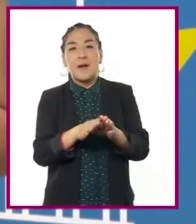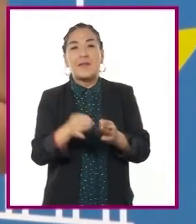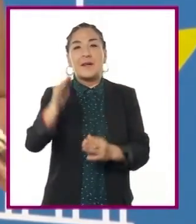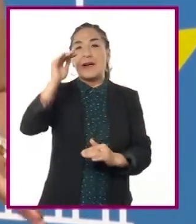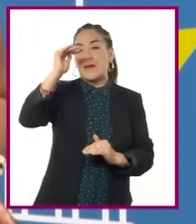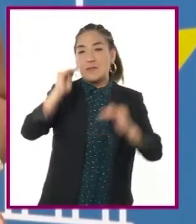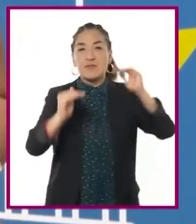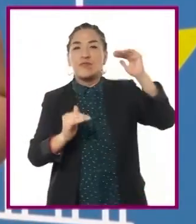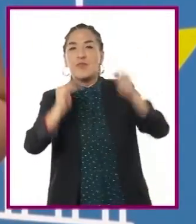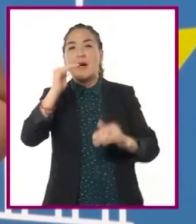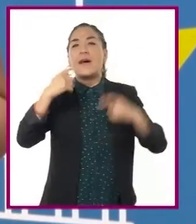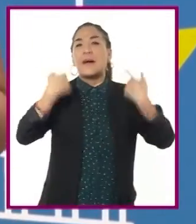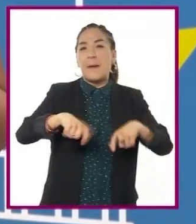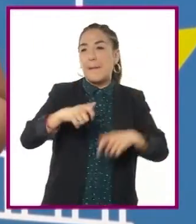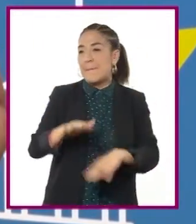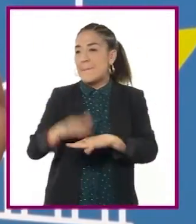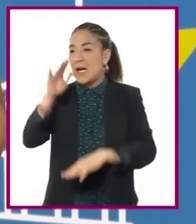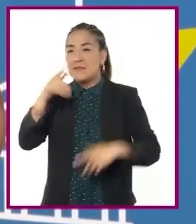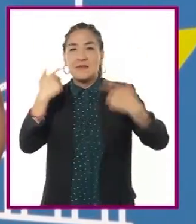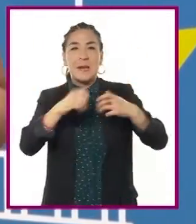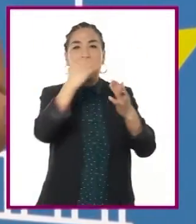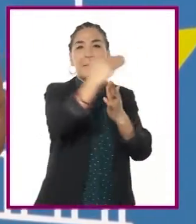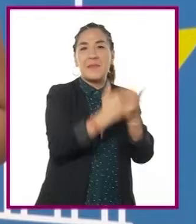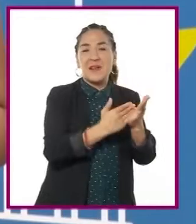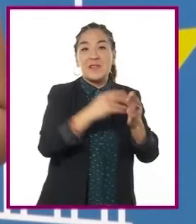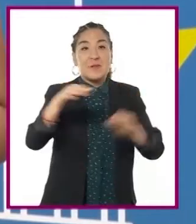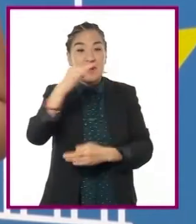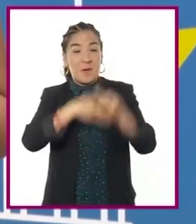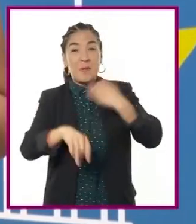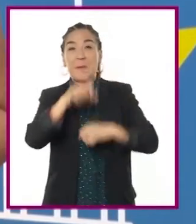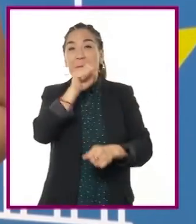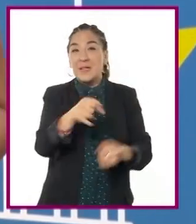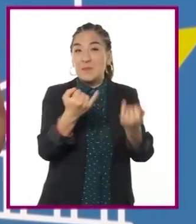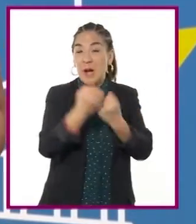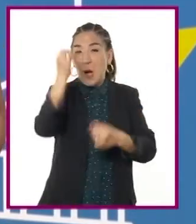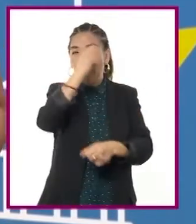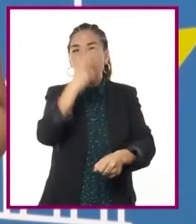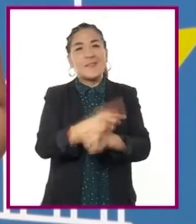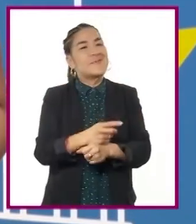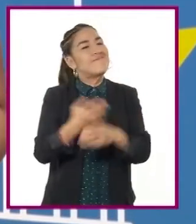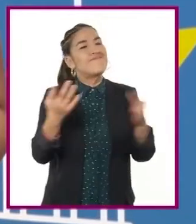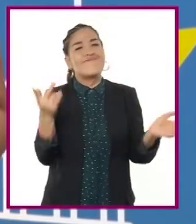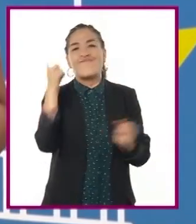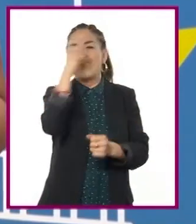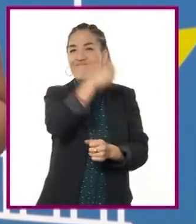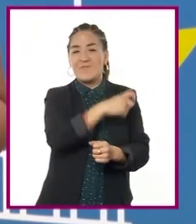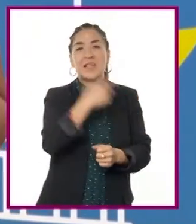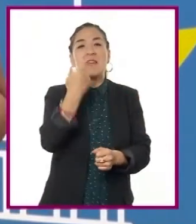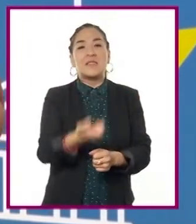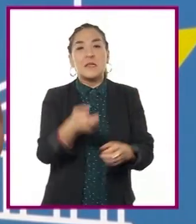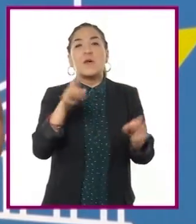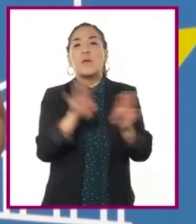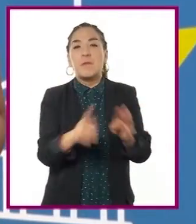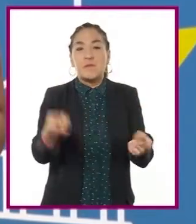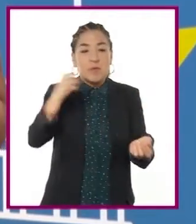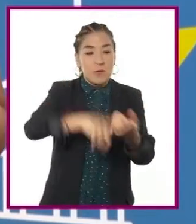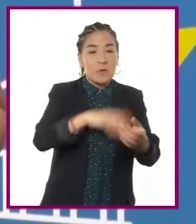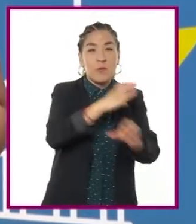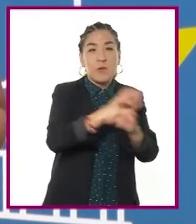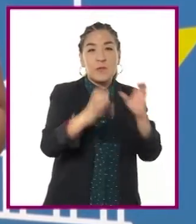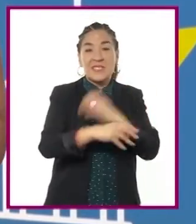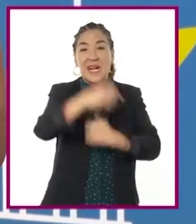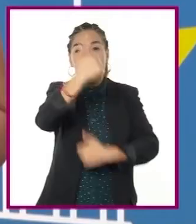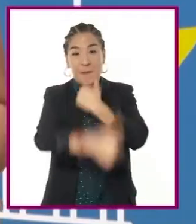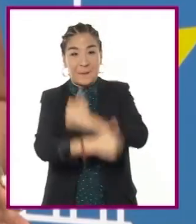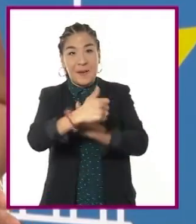equitativa y no todos tuvieron las mismas oportunidades. Los precios de los productos, al entrar en competencia en